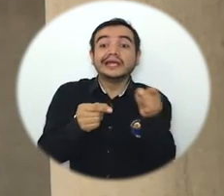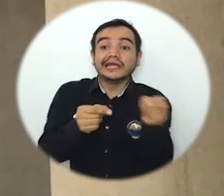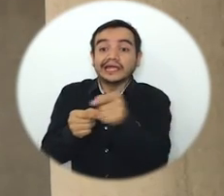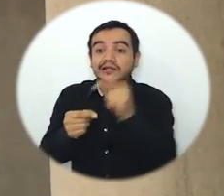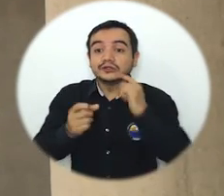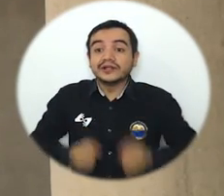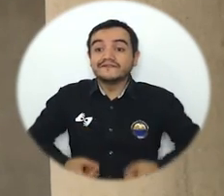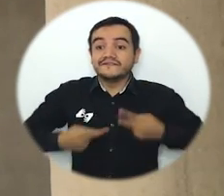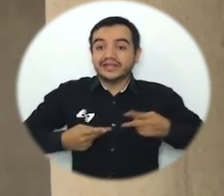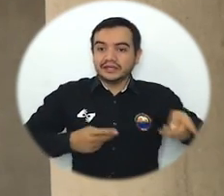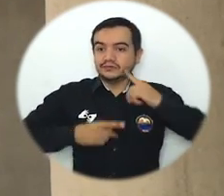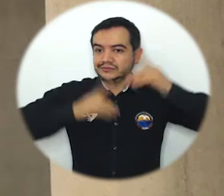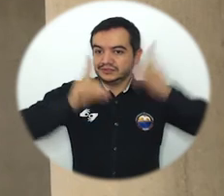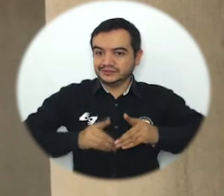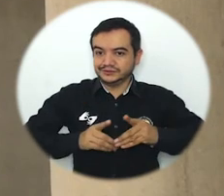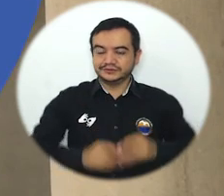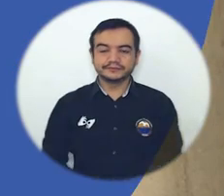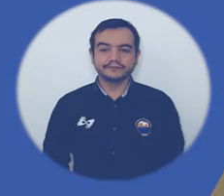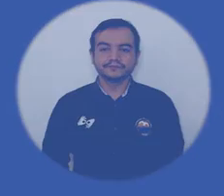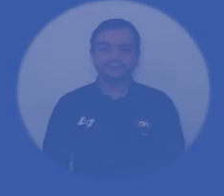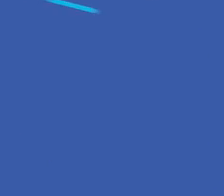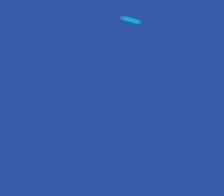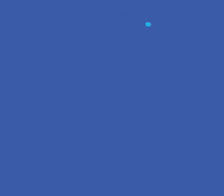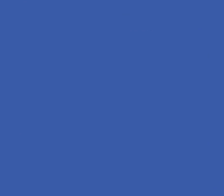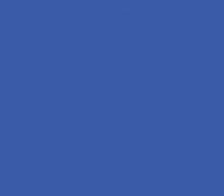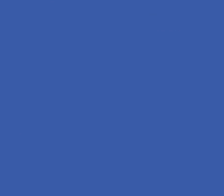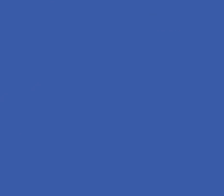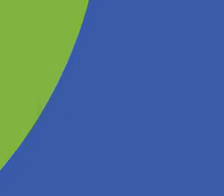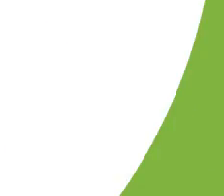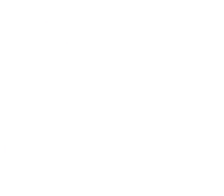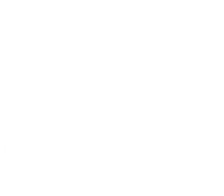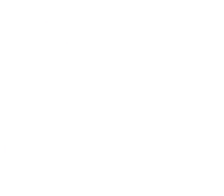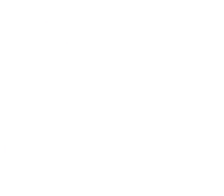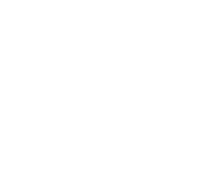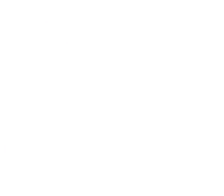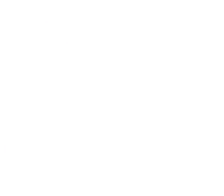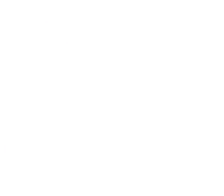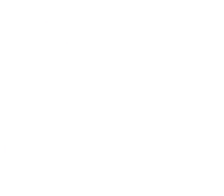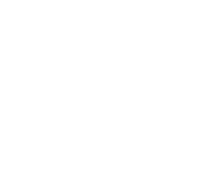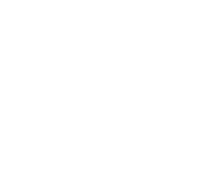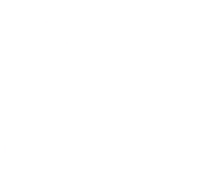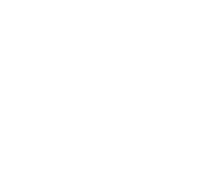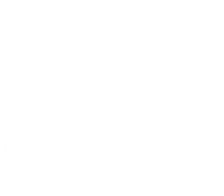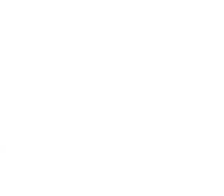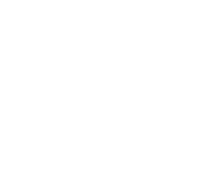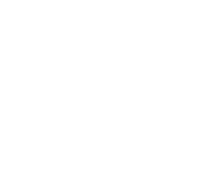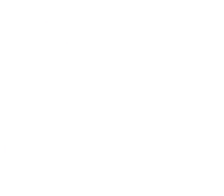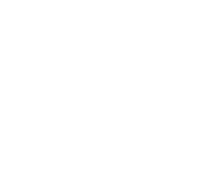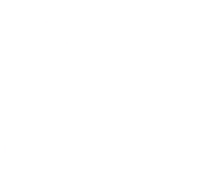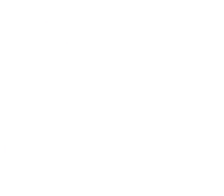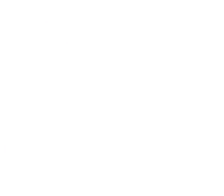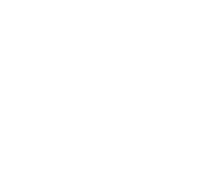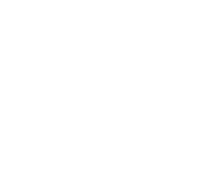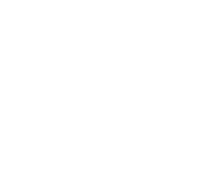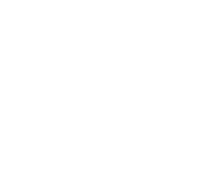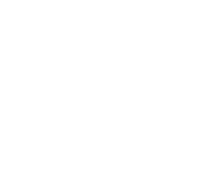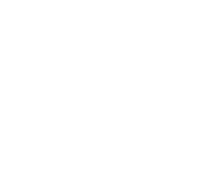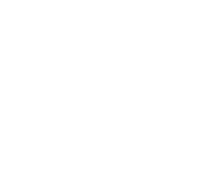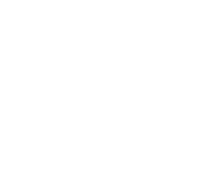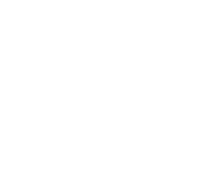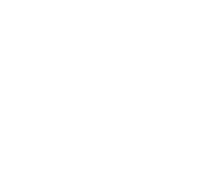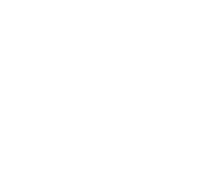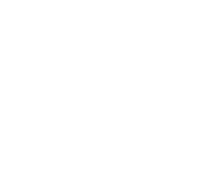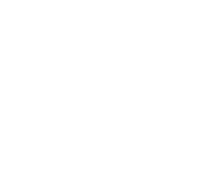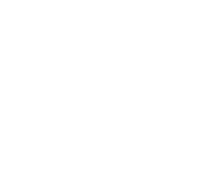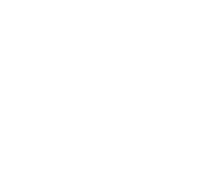quienes deben definir cómo van a vivir. Universidad del Magdalena, aún más incluyente e innovadora.